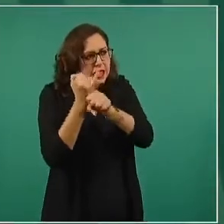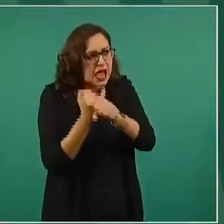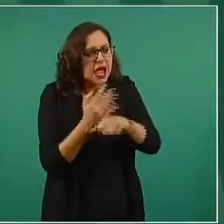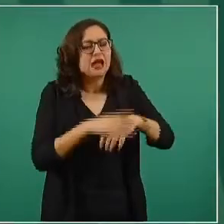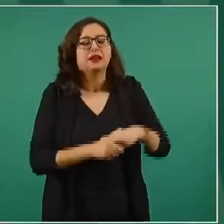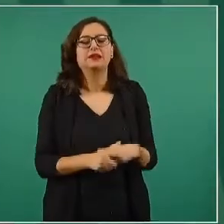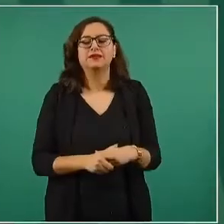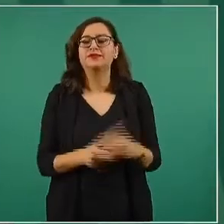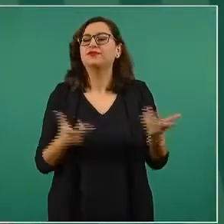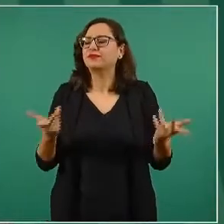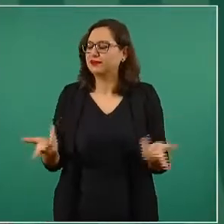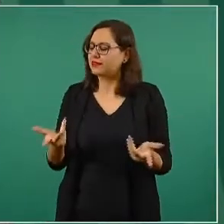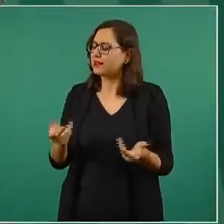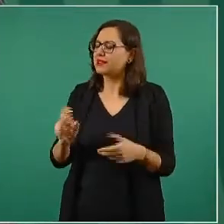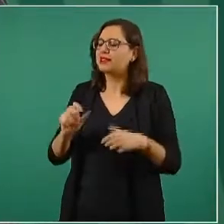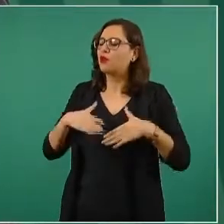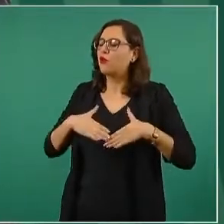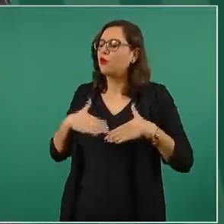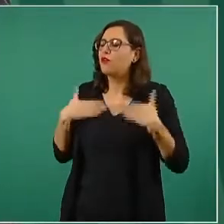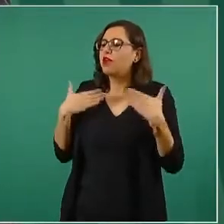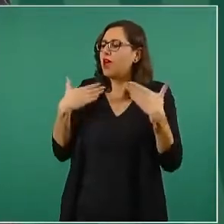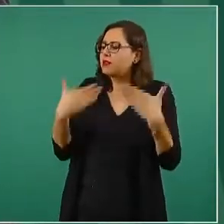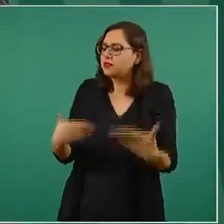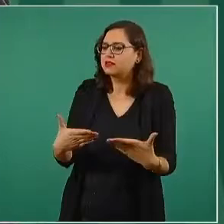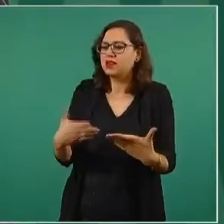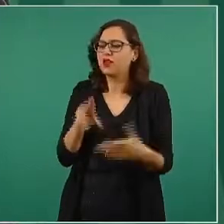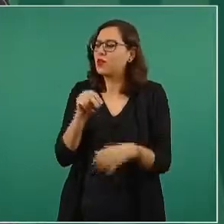mismo. Eso